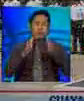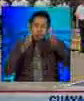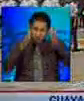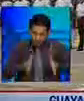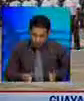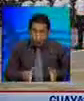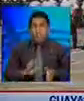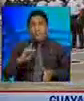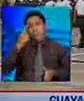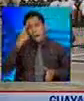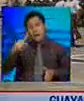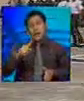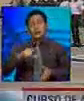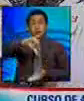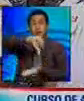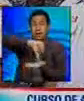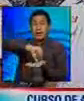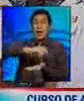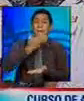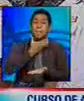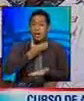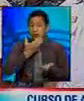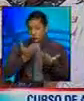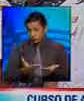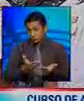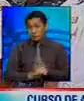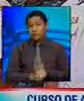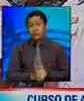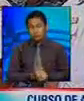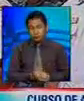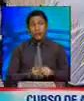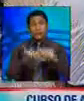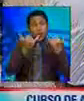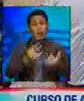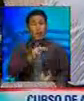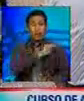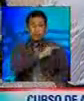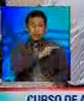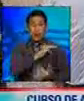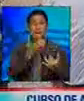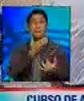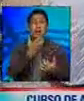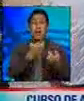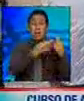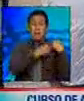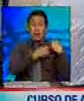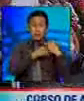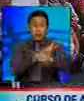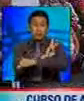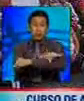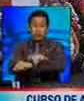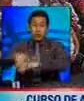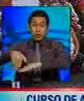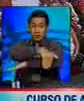de los municipios que está dentro del grupo de ciudades que debe asumir la competencia del tránsito en su totalidad. Son 120 agentes los que